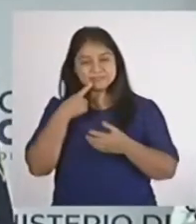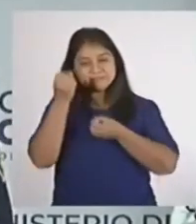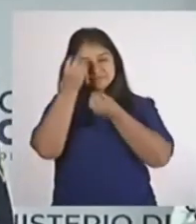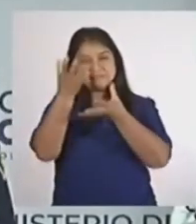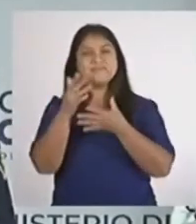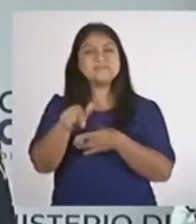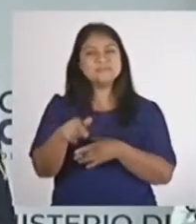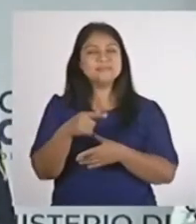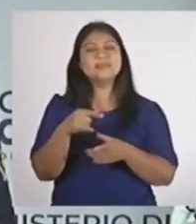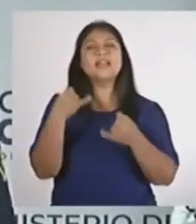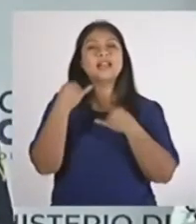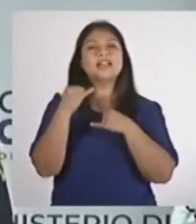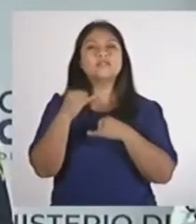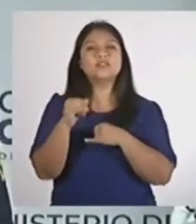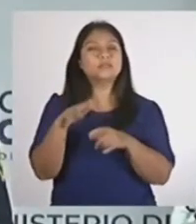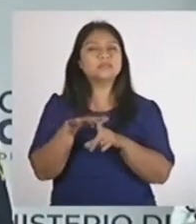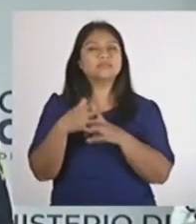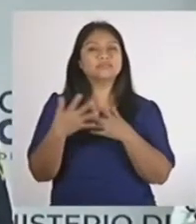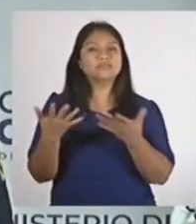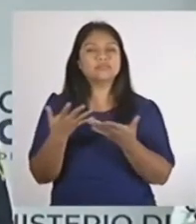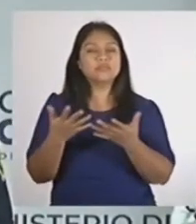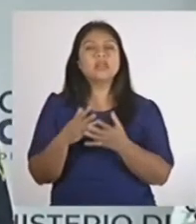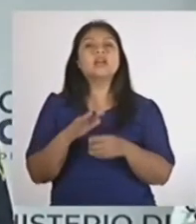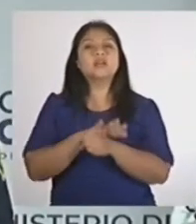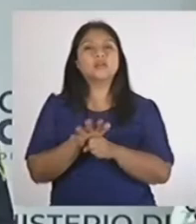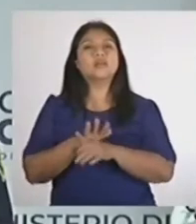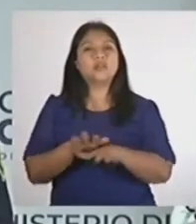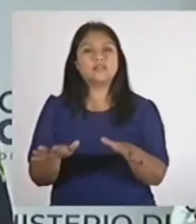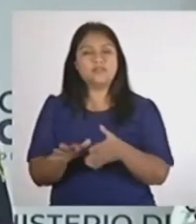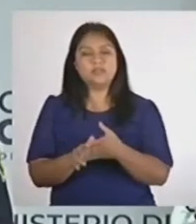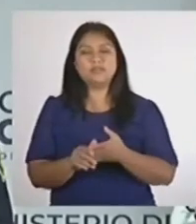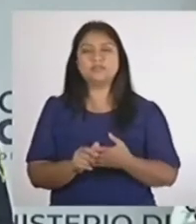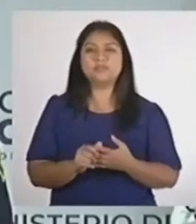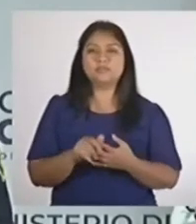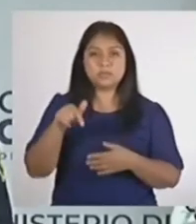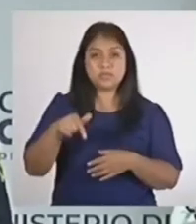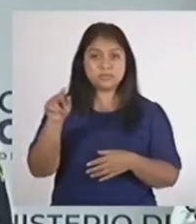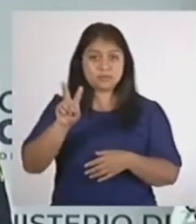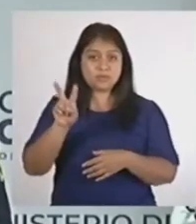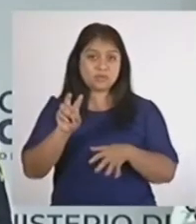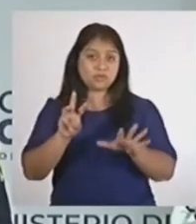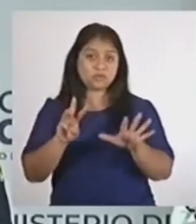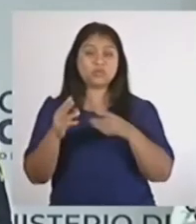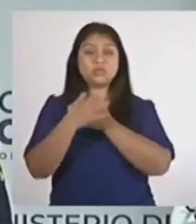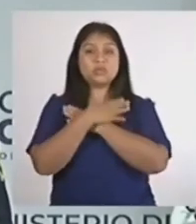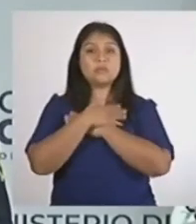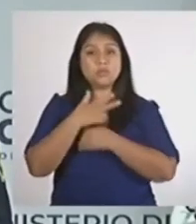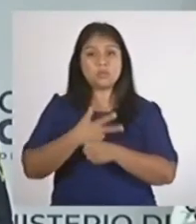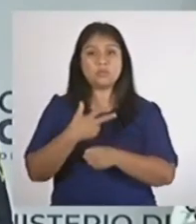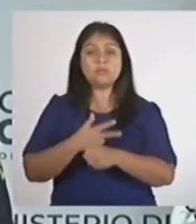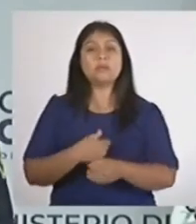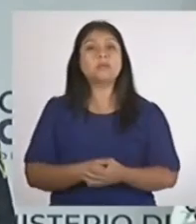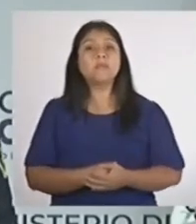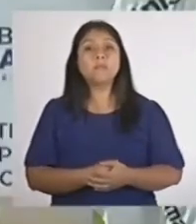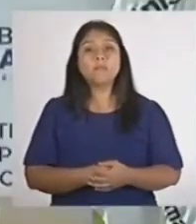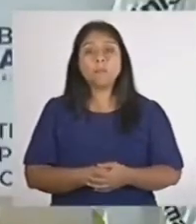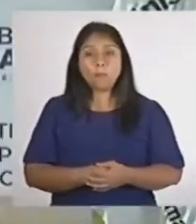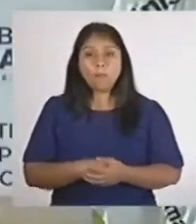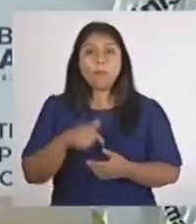les brindaré a continuación el informe de la situación de casos de coronavirus COVID-19 para este viernes 8 de mayo en